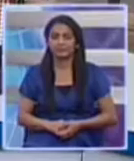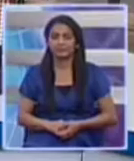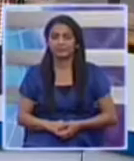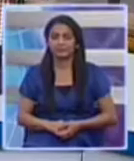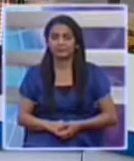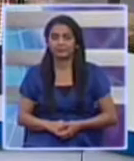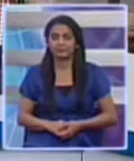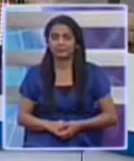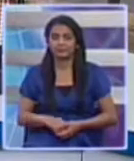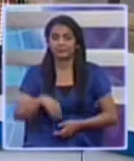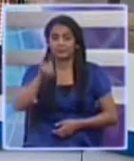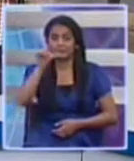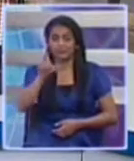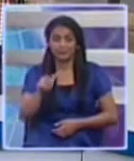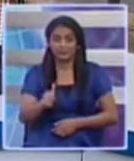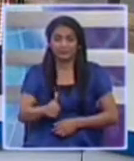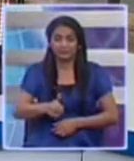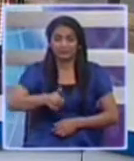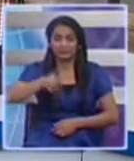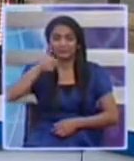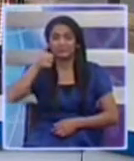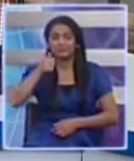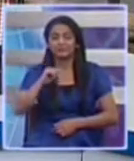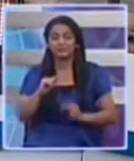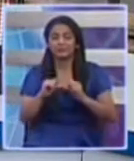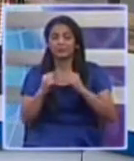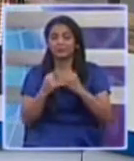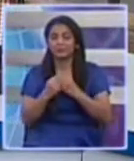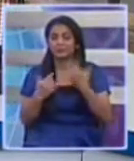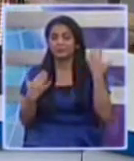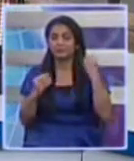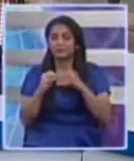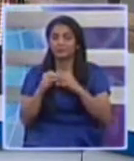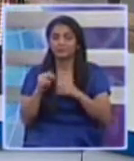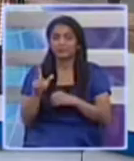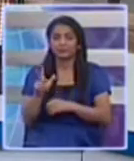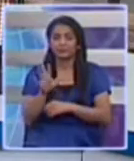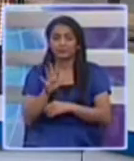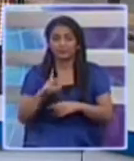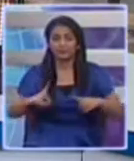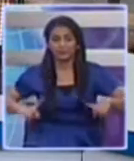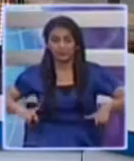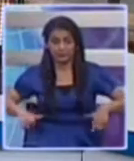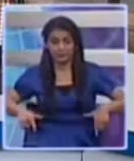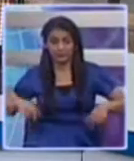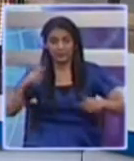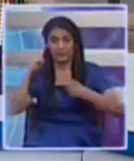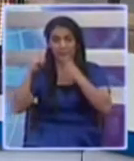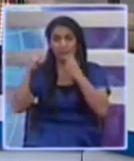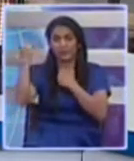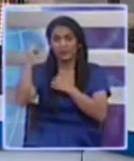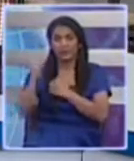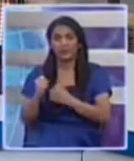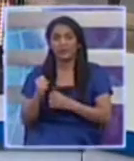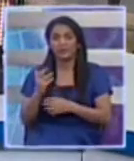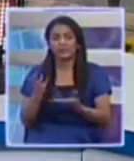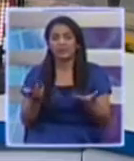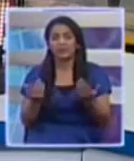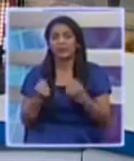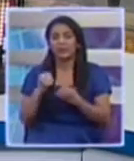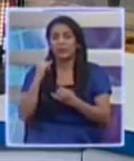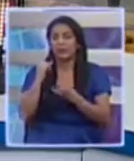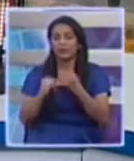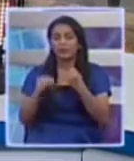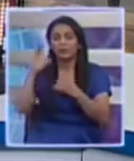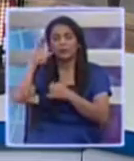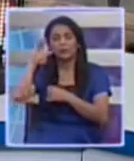El candidato a la presidencia por Alianza País, Lenín Moreno, en su cierre de campaña en Cuenca, ratificó su propuesta de realizar el programa